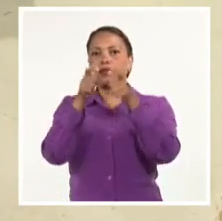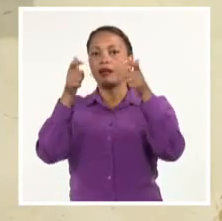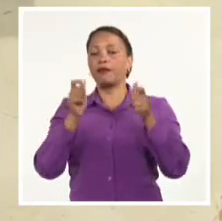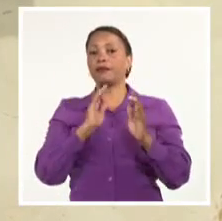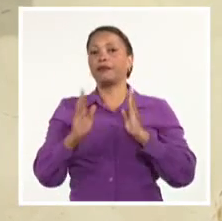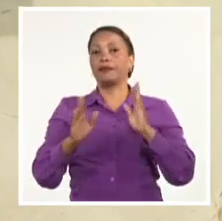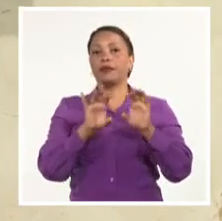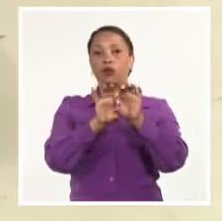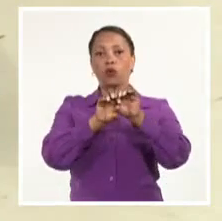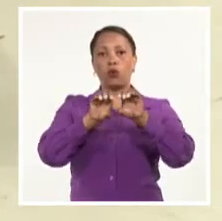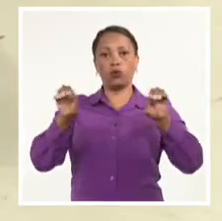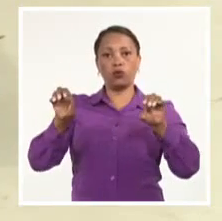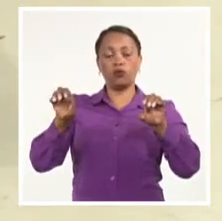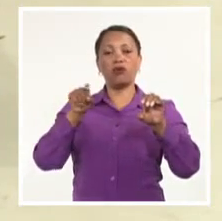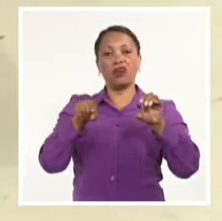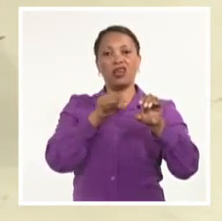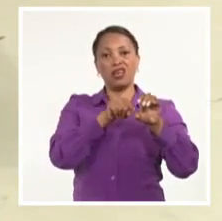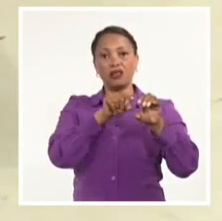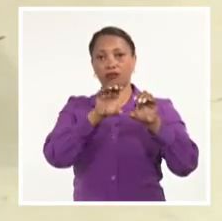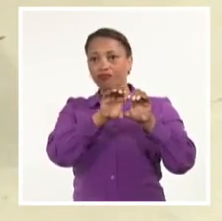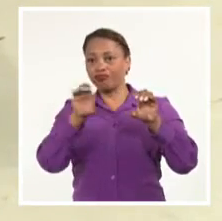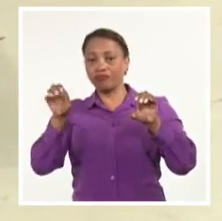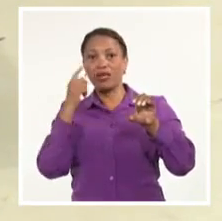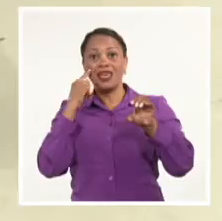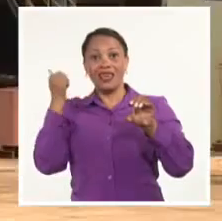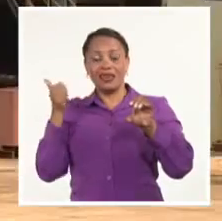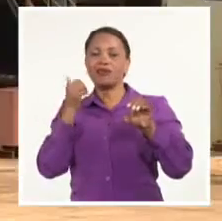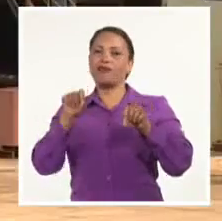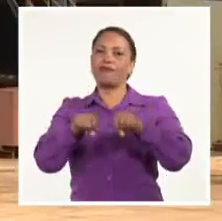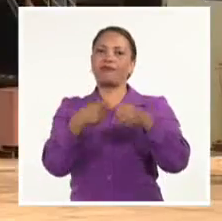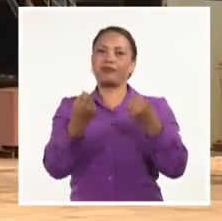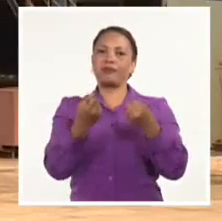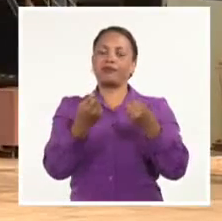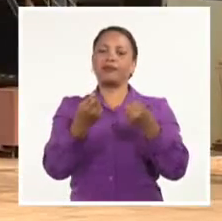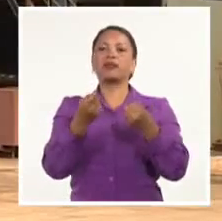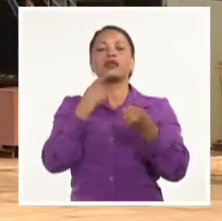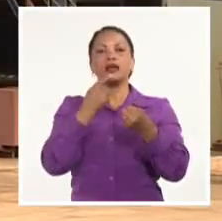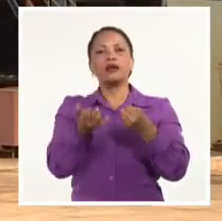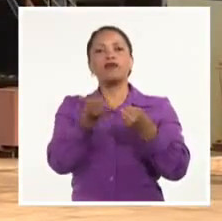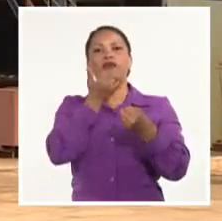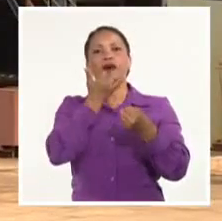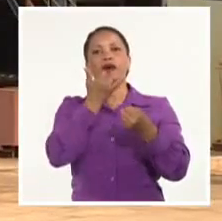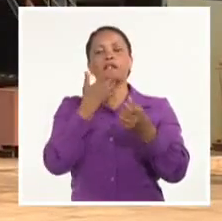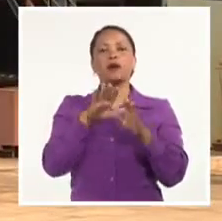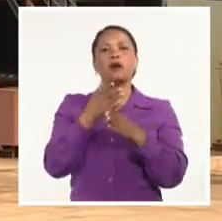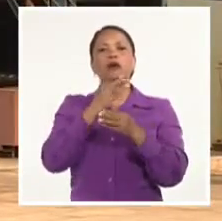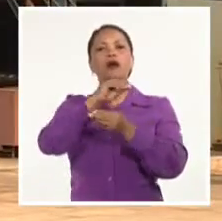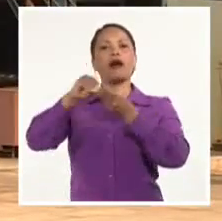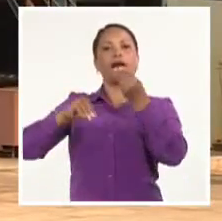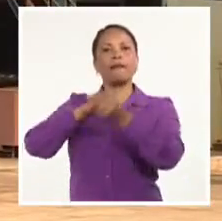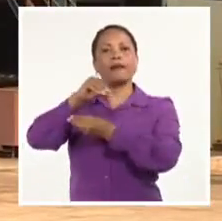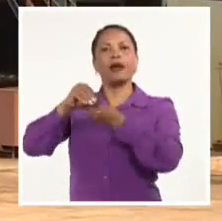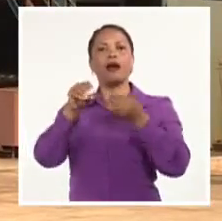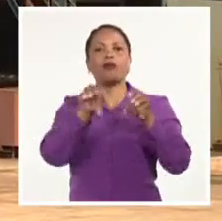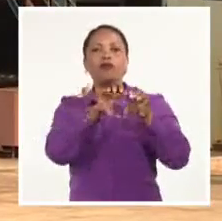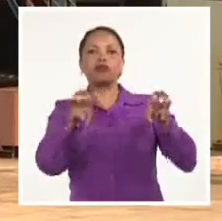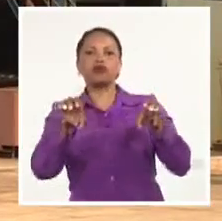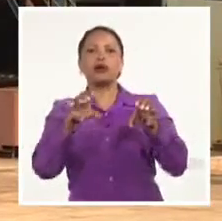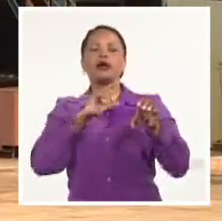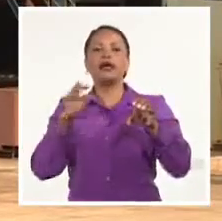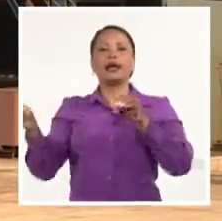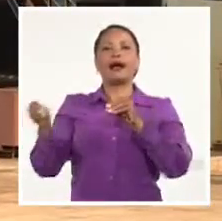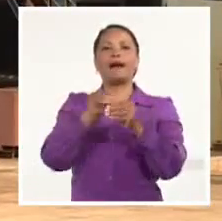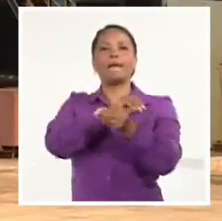los tubos están con bajo espesor y esta es la causa por la cual fallan. Se han ido, digamos que sustituyendo o se han ido